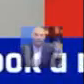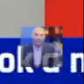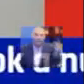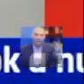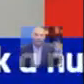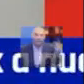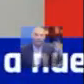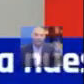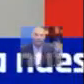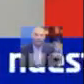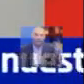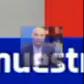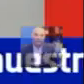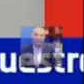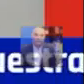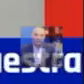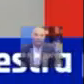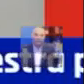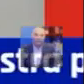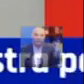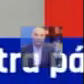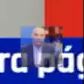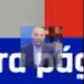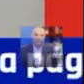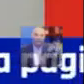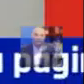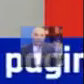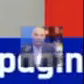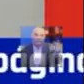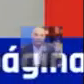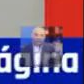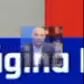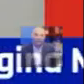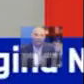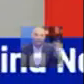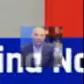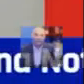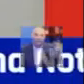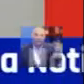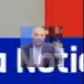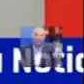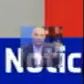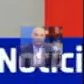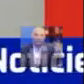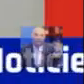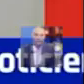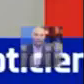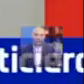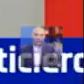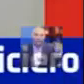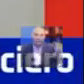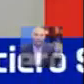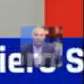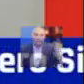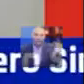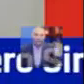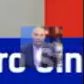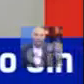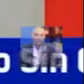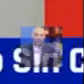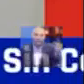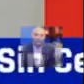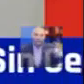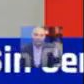nos jodieron estos sujetos, y como bien dices, esta mañana el presidente López Obrador criticó el método